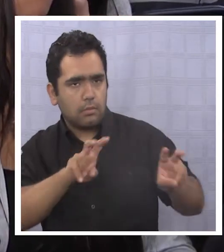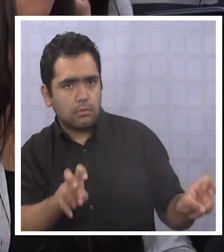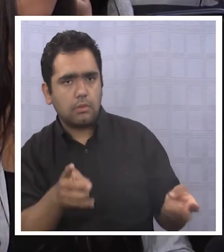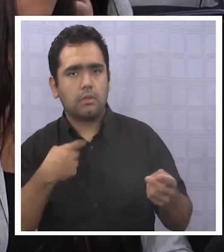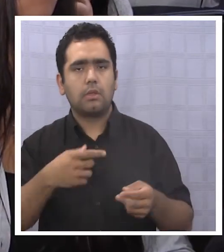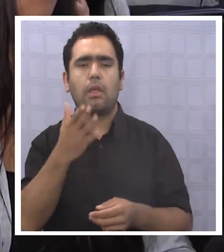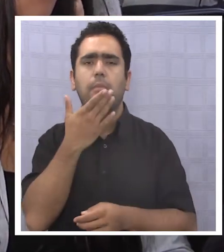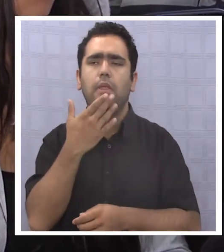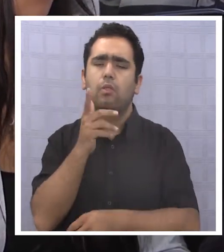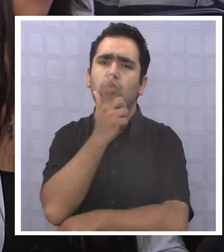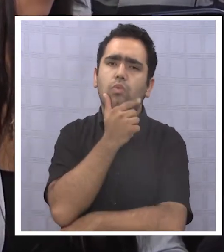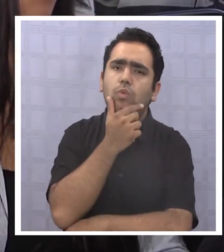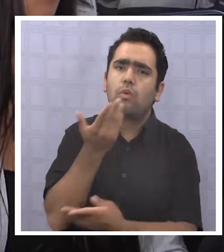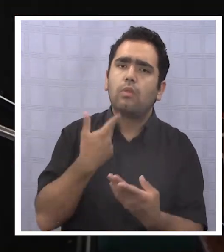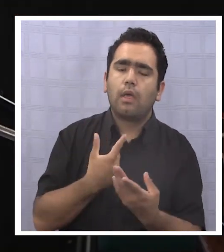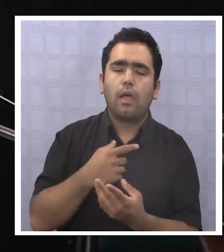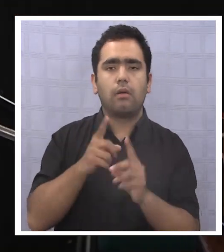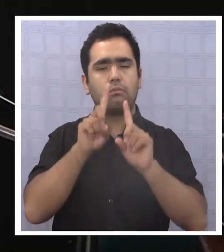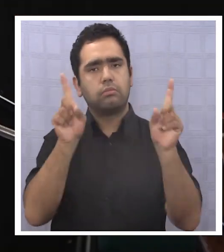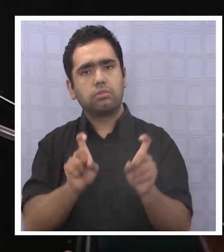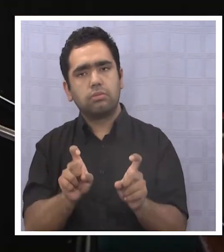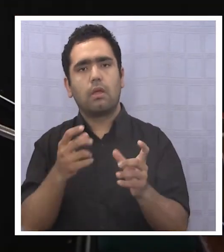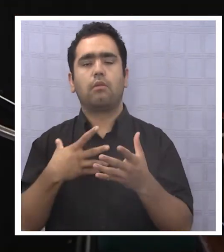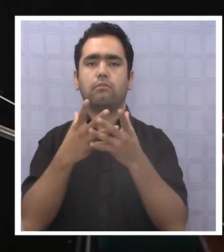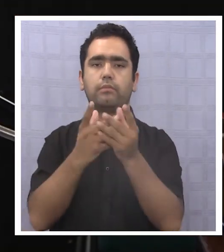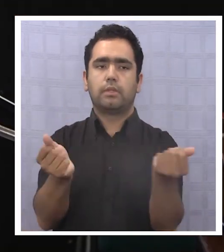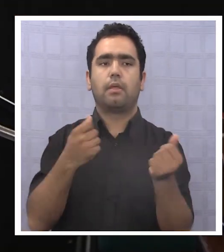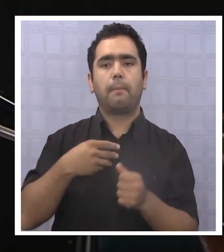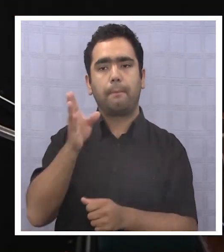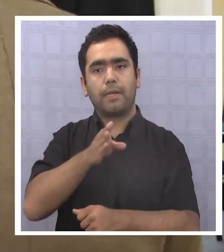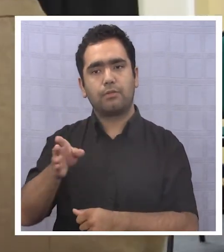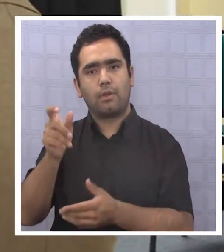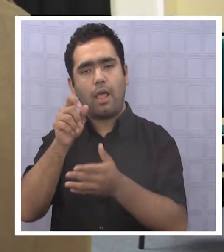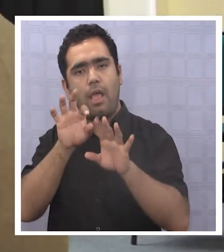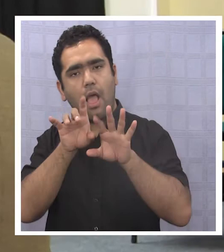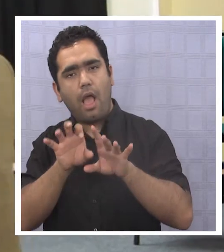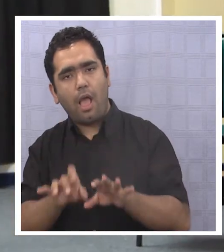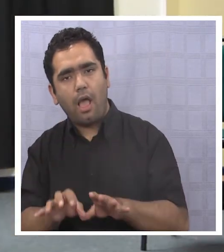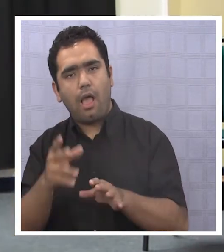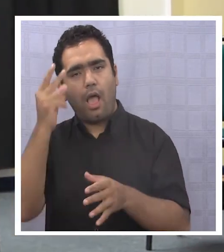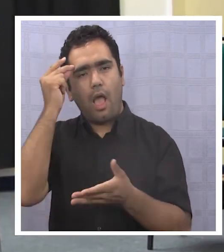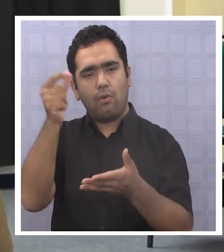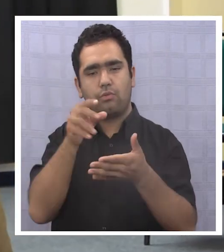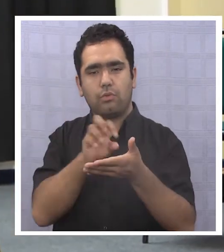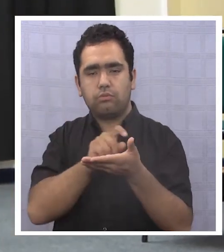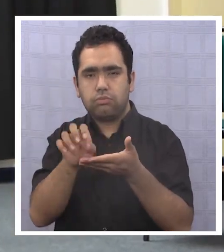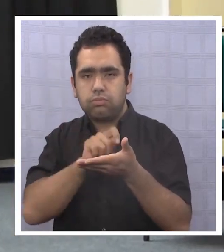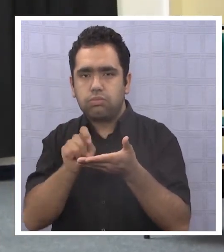investigan y de poder resolver dudas, gracias al conocimiento que adquieren los autores.